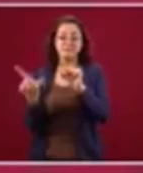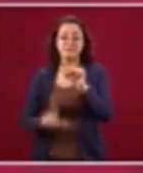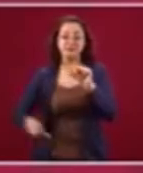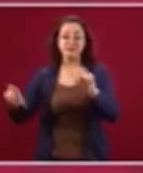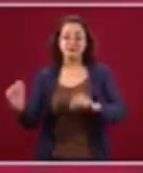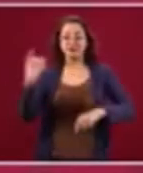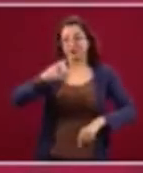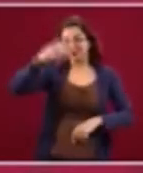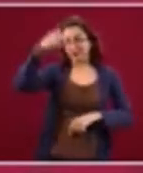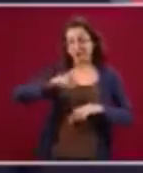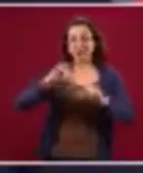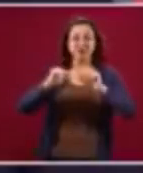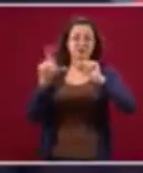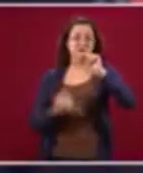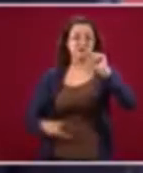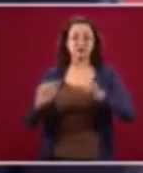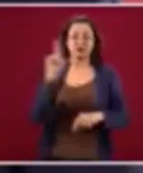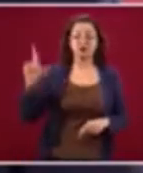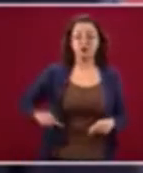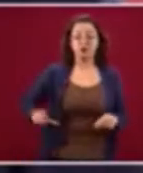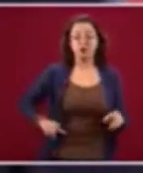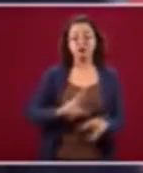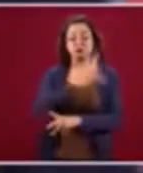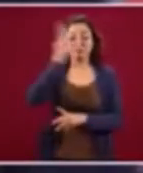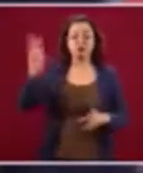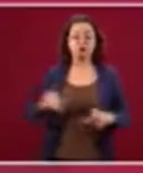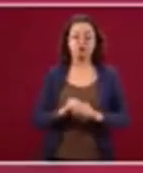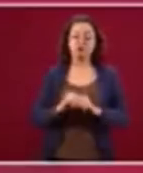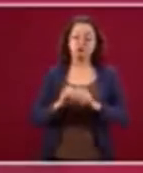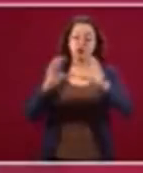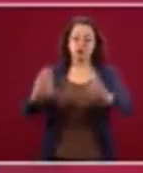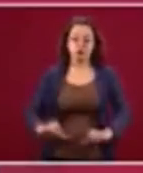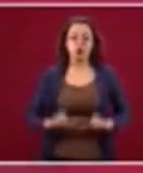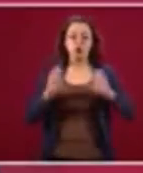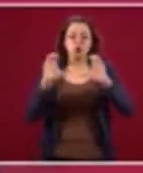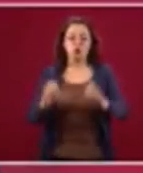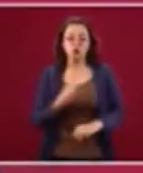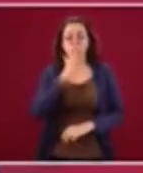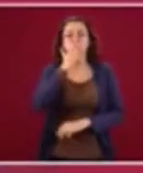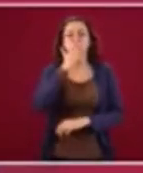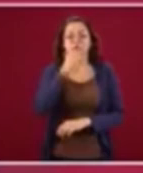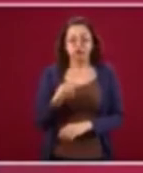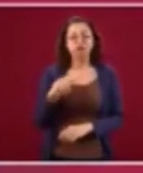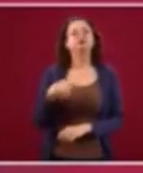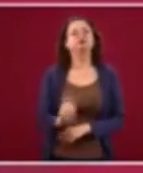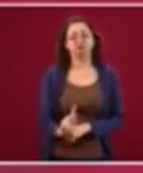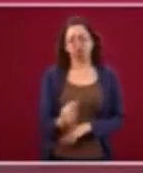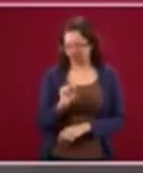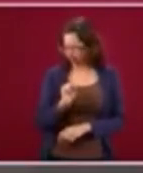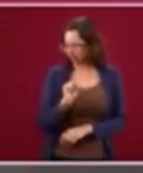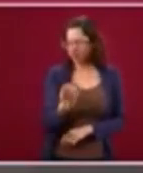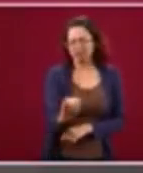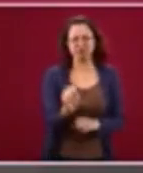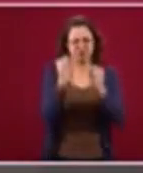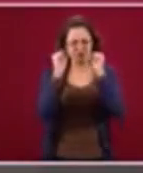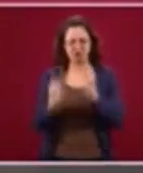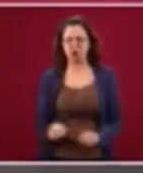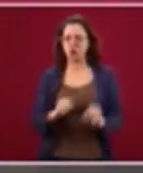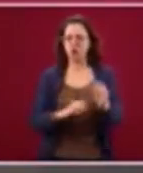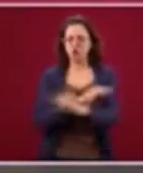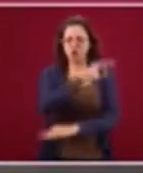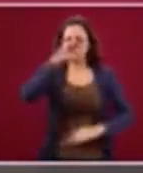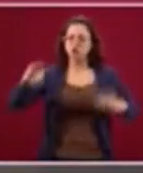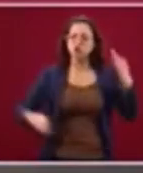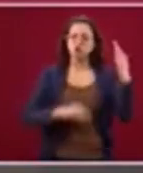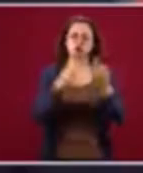del Estado mexicano. Entonces, cuidar eso nada más, pero sí van a tener toda